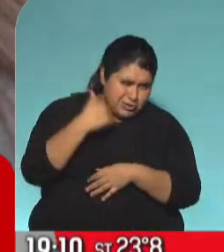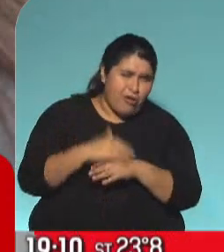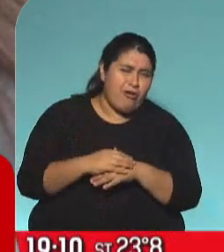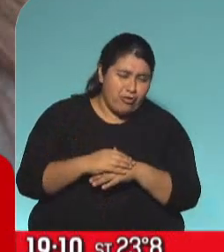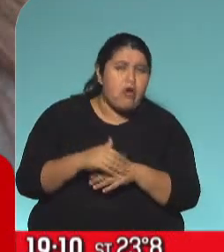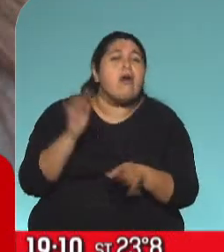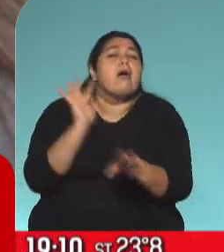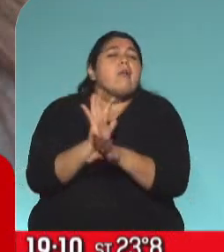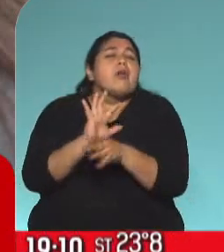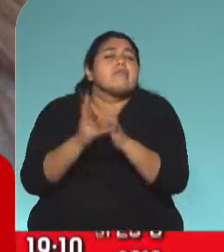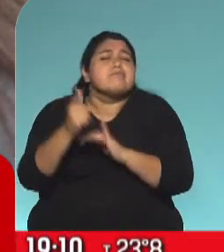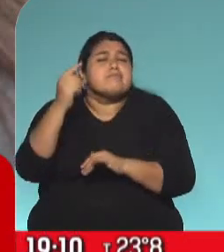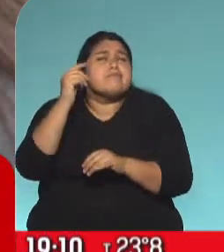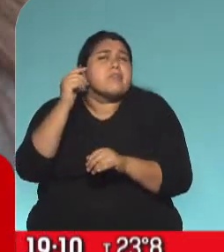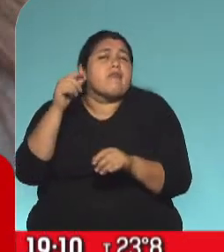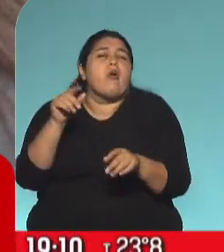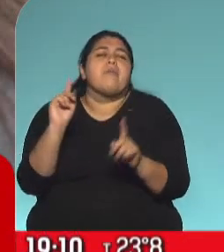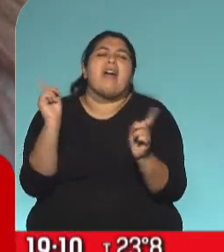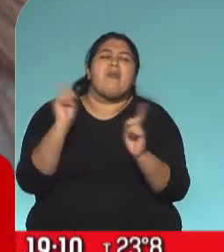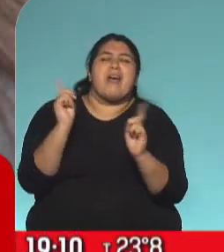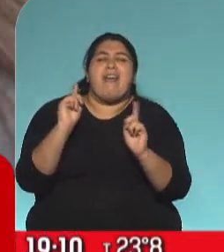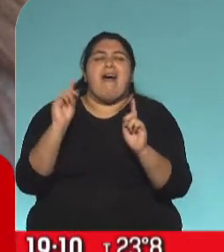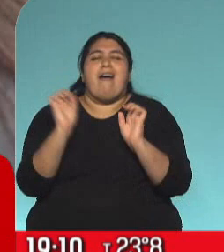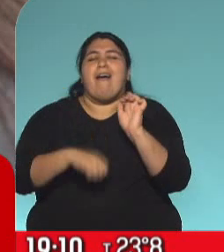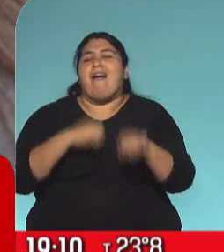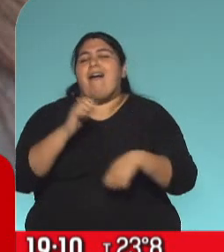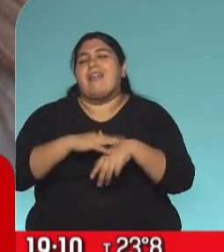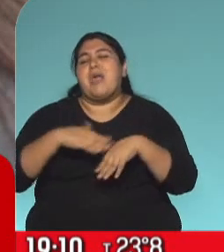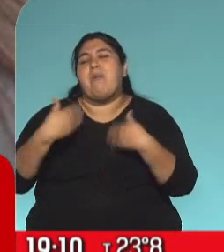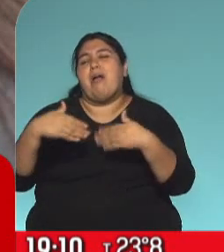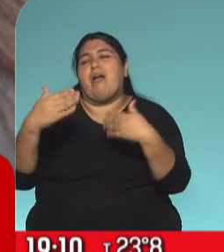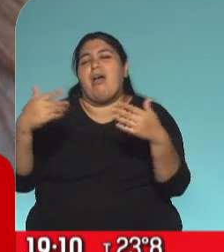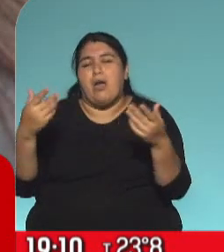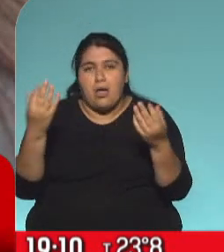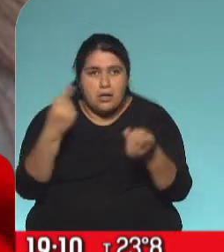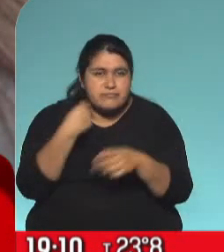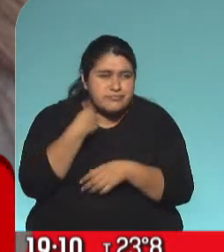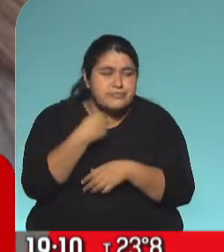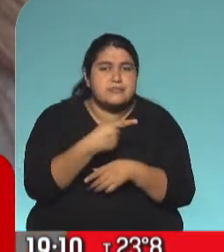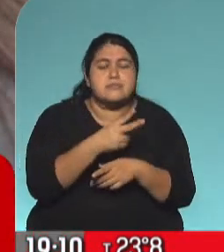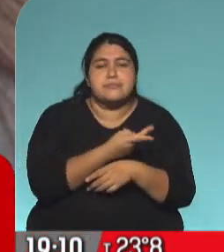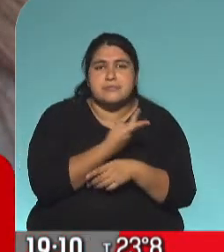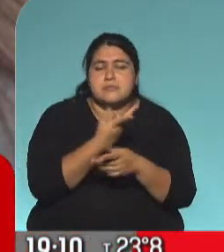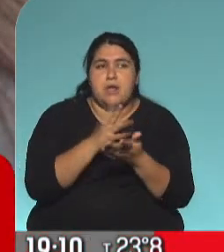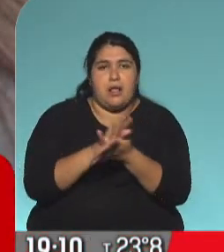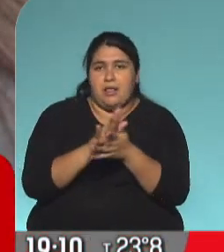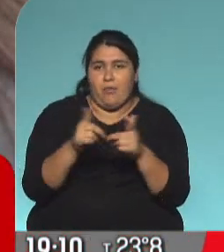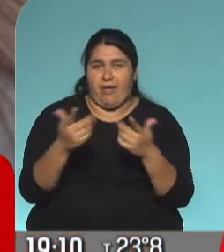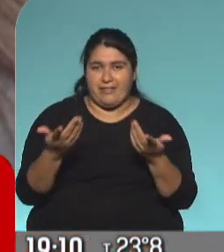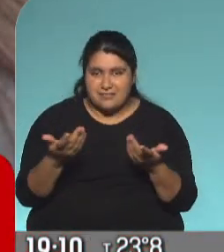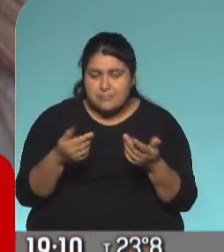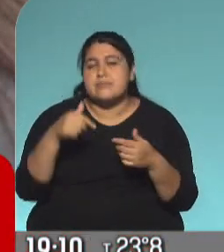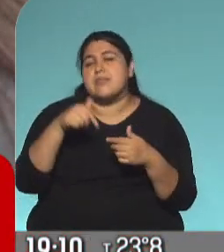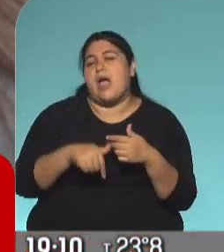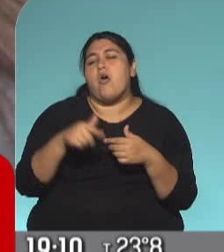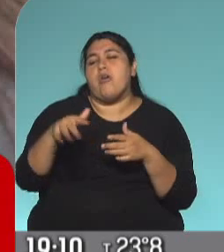una inacción y un pensar, aquí no va a pasar, hasta que pasa y es irreparable. Hablando del sepelio de Úrsula, Néstor, vamos a ver qué sucedía